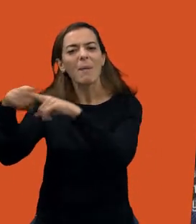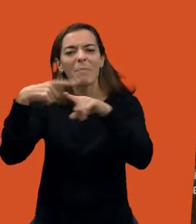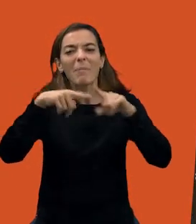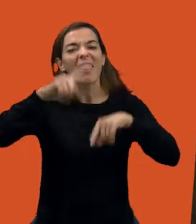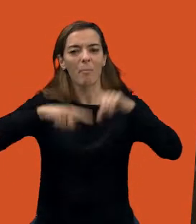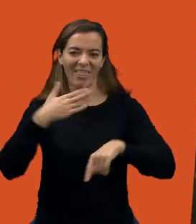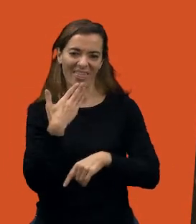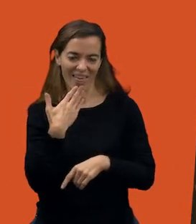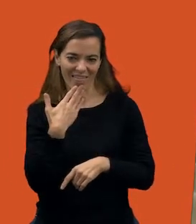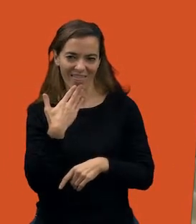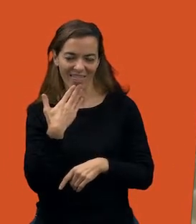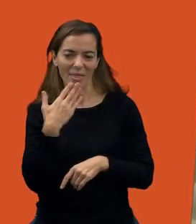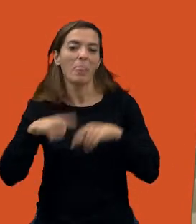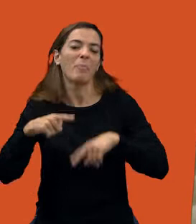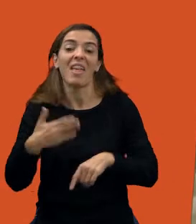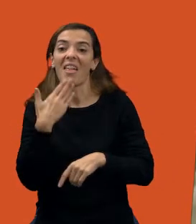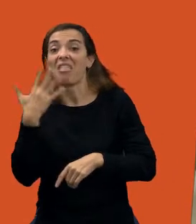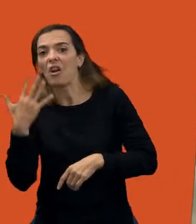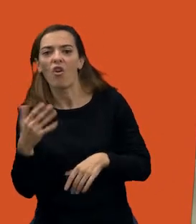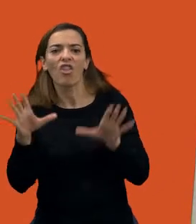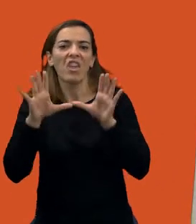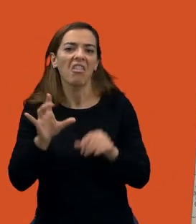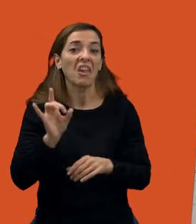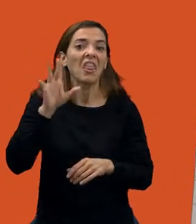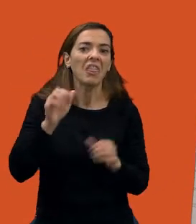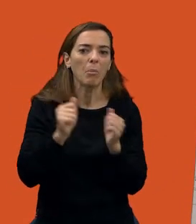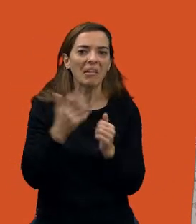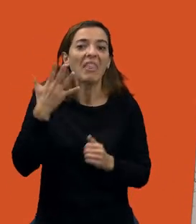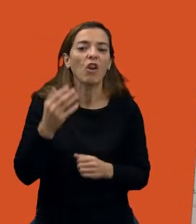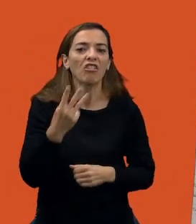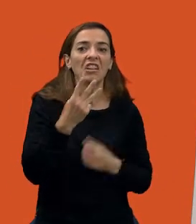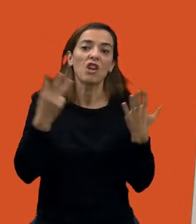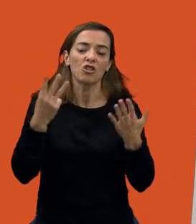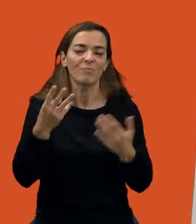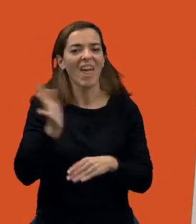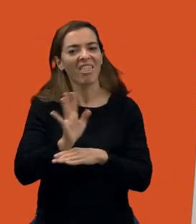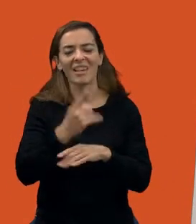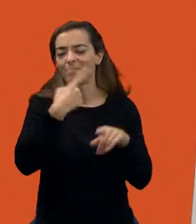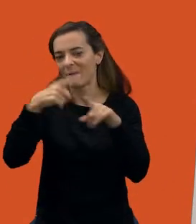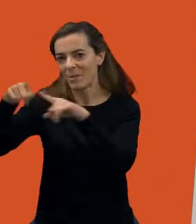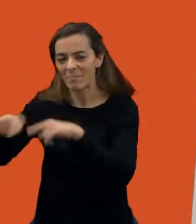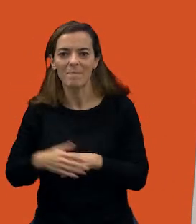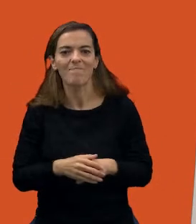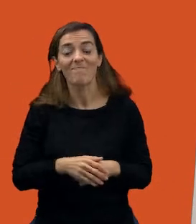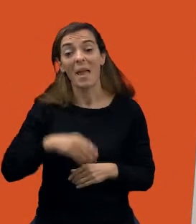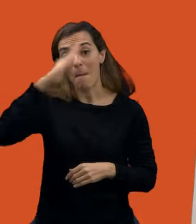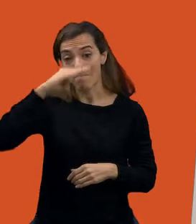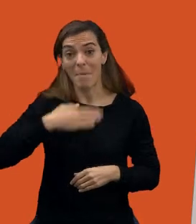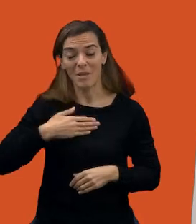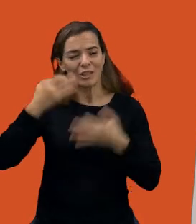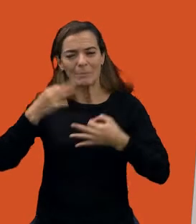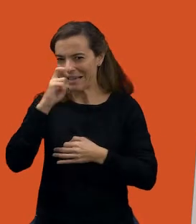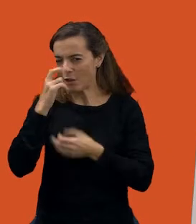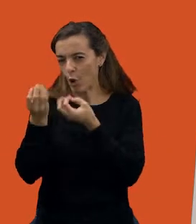ves con 5 años, con 10, con 15, que con 25, que con 38. Mi padre siempre cuenta la anécdota de que la